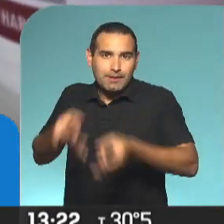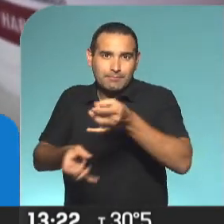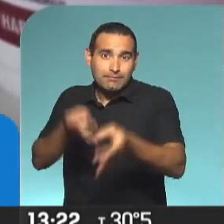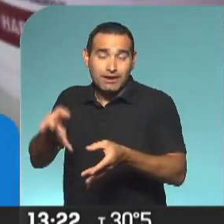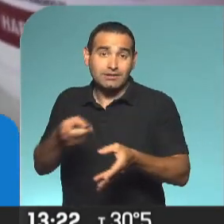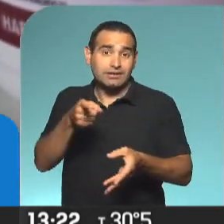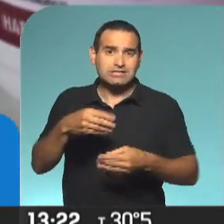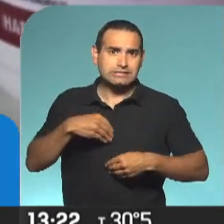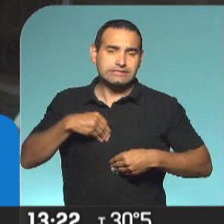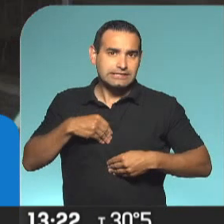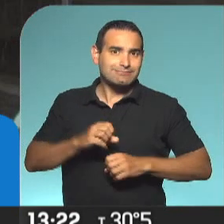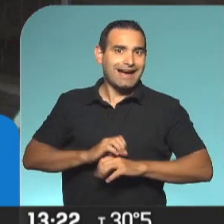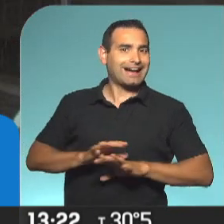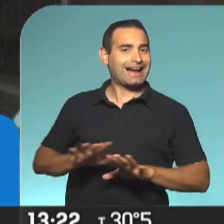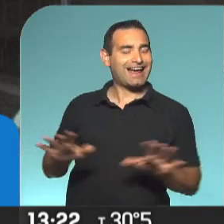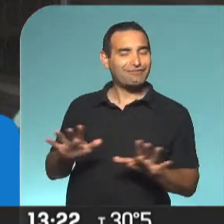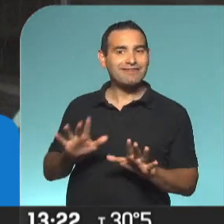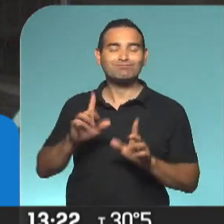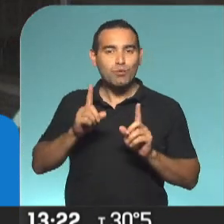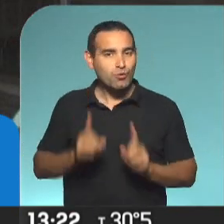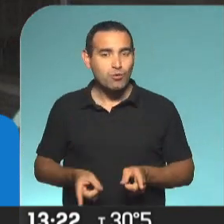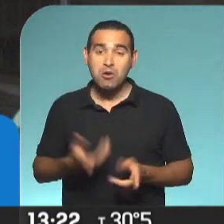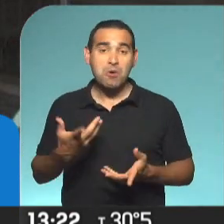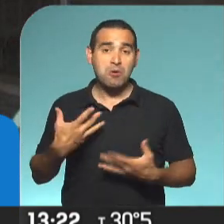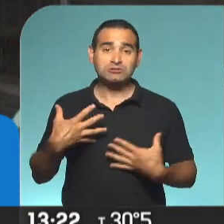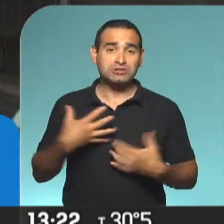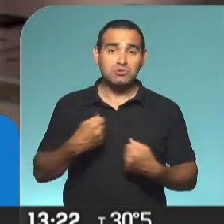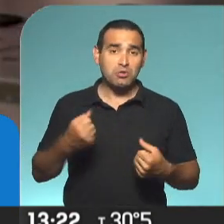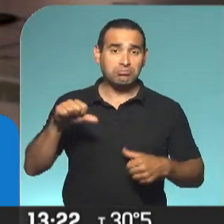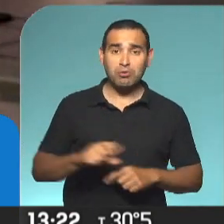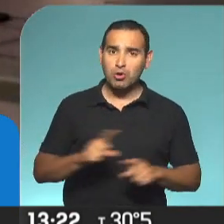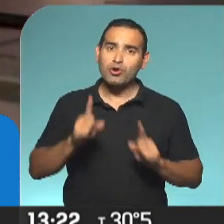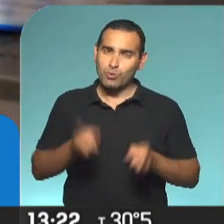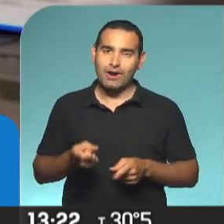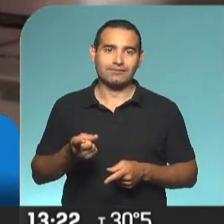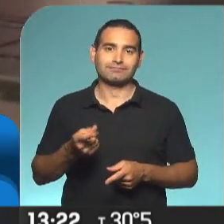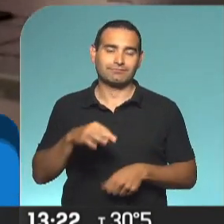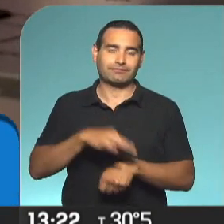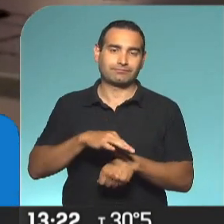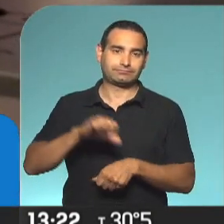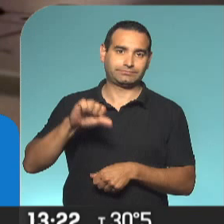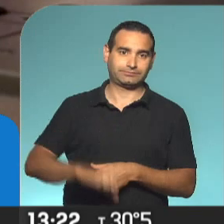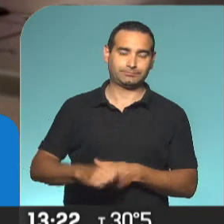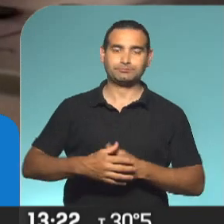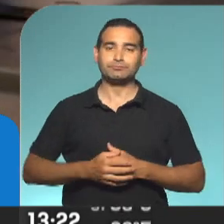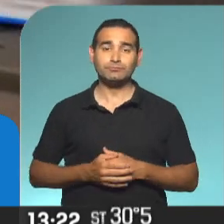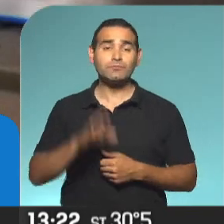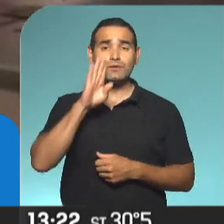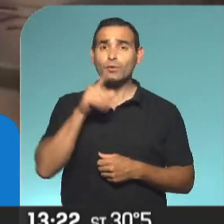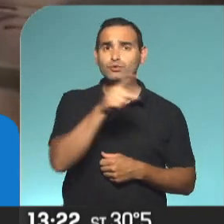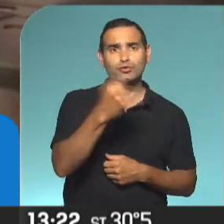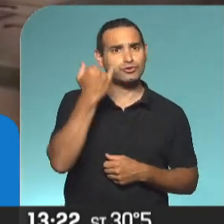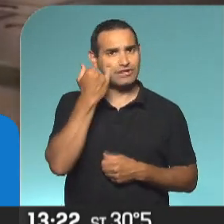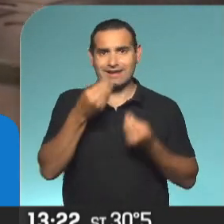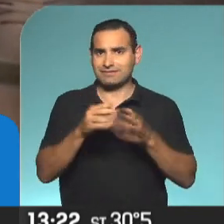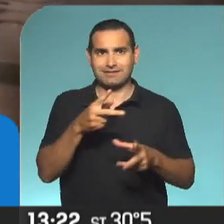más síntomas graves de lo común, aunque no tengan problemas de salud. En Estados Unidos, en tanto, ya se está